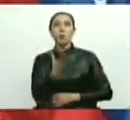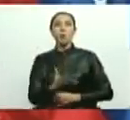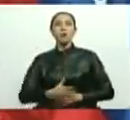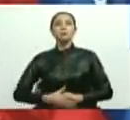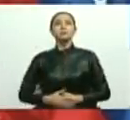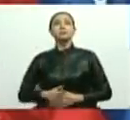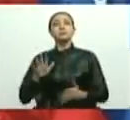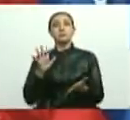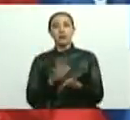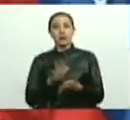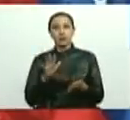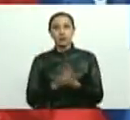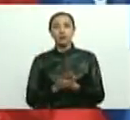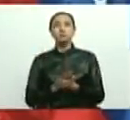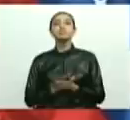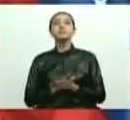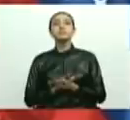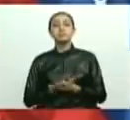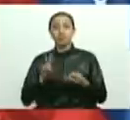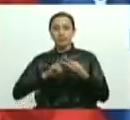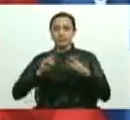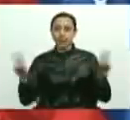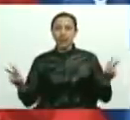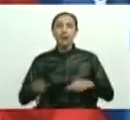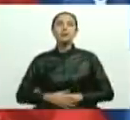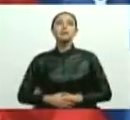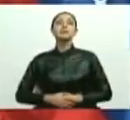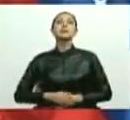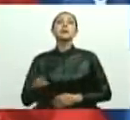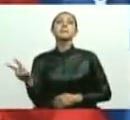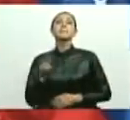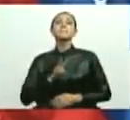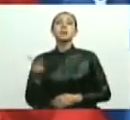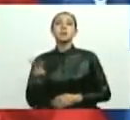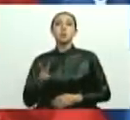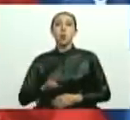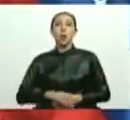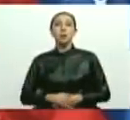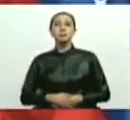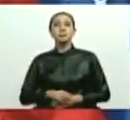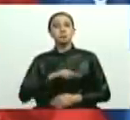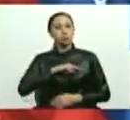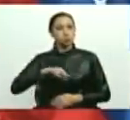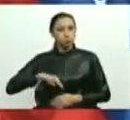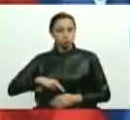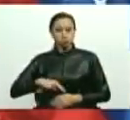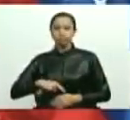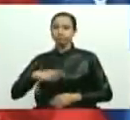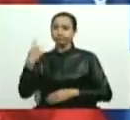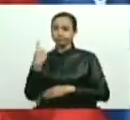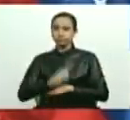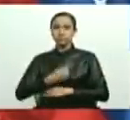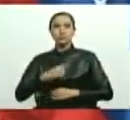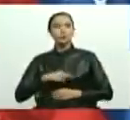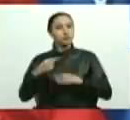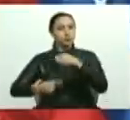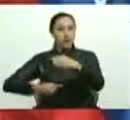estabilidad y la paz republicana, nos toca cumplir día a